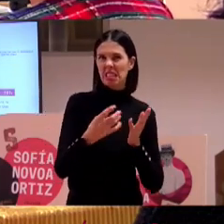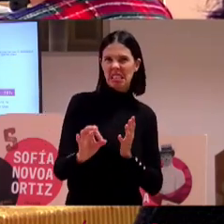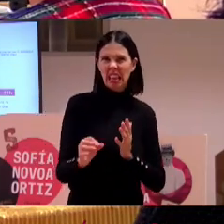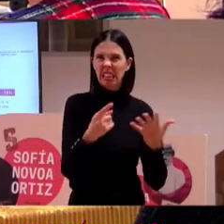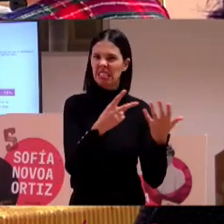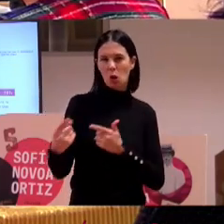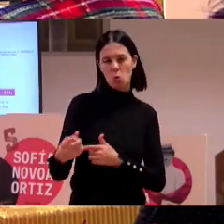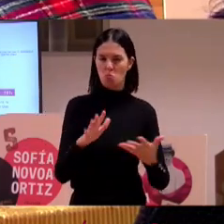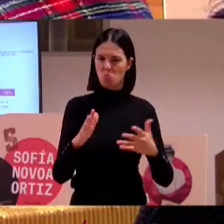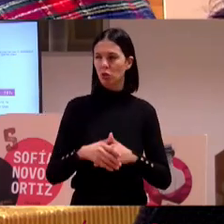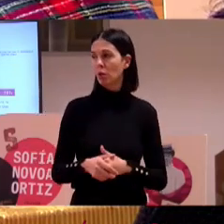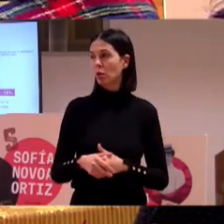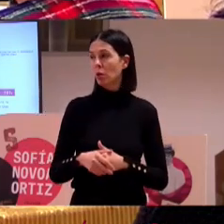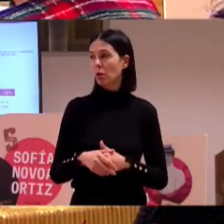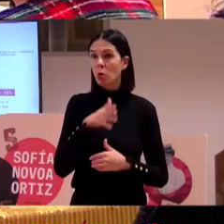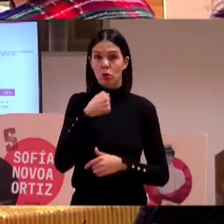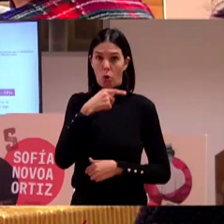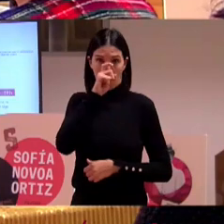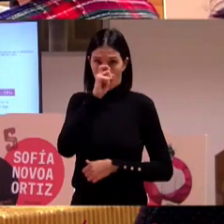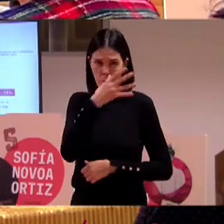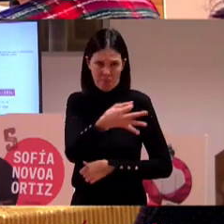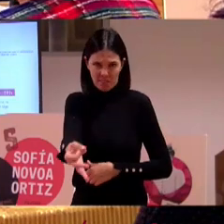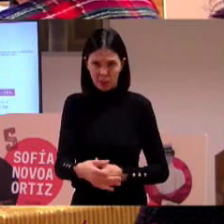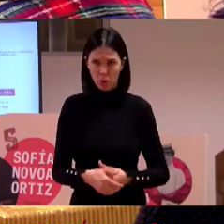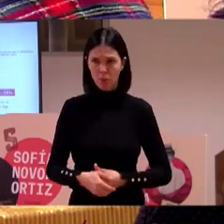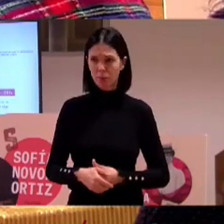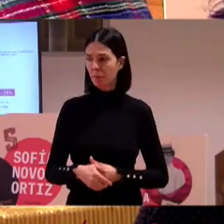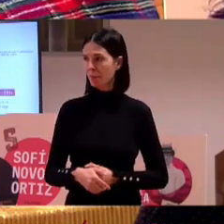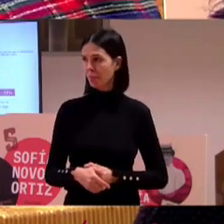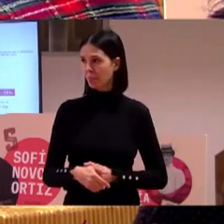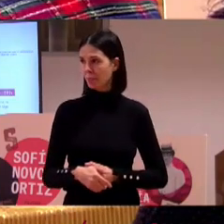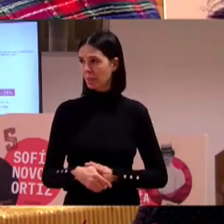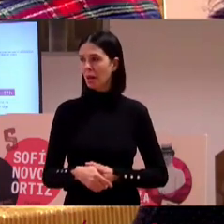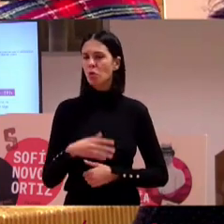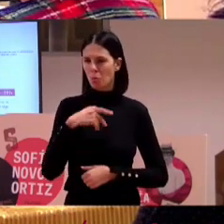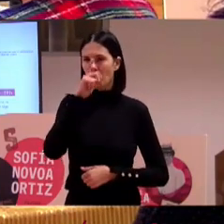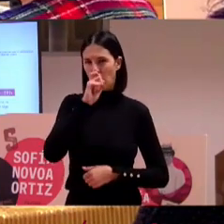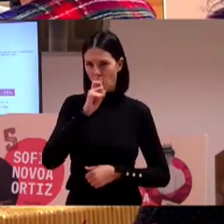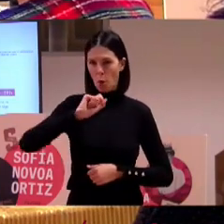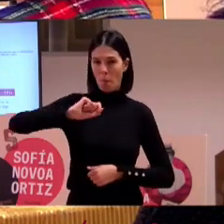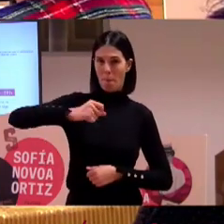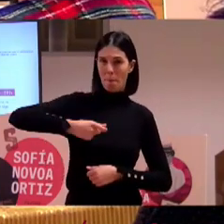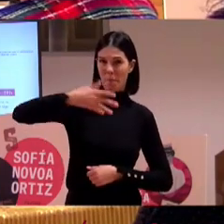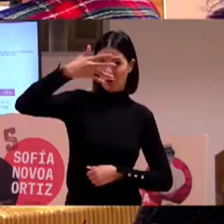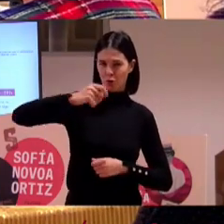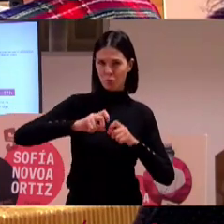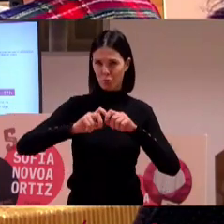60-61. Sí. Pero yo lo recuerdo perfectamente. Y de subir a su casa,